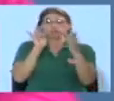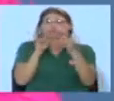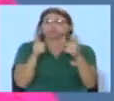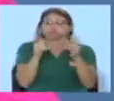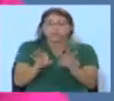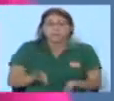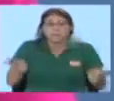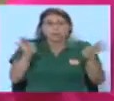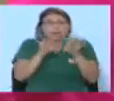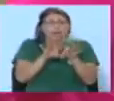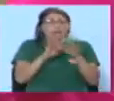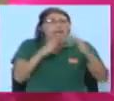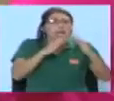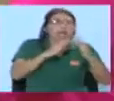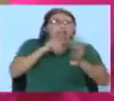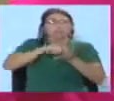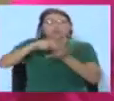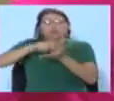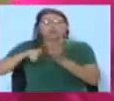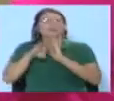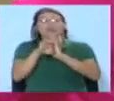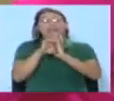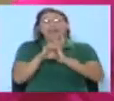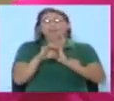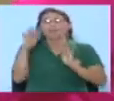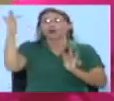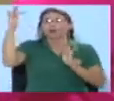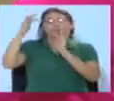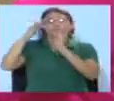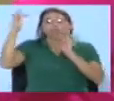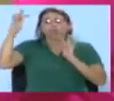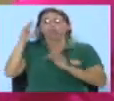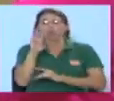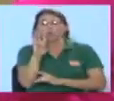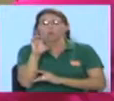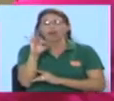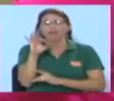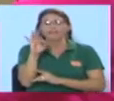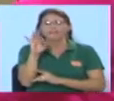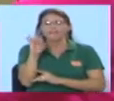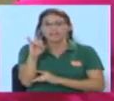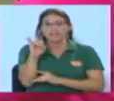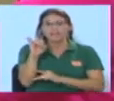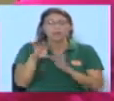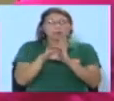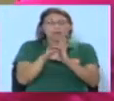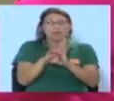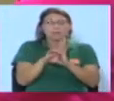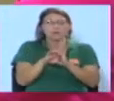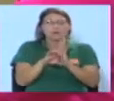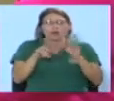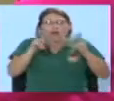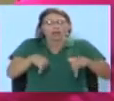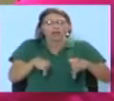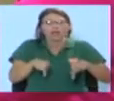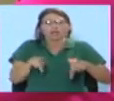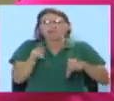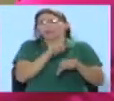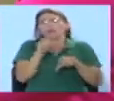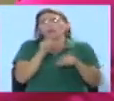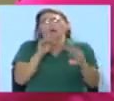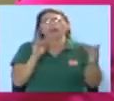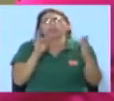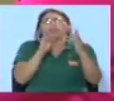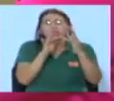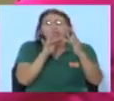necesidad de... Y pones wifi, por ejemplo, entonces los estudiantes, en lugar de estar, o la gente, estar pegada todo el día a internet móvil